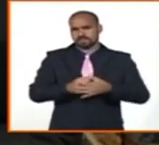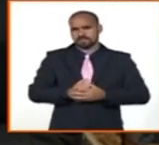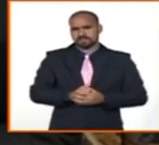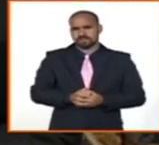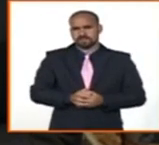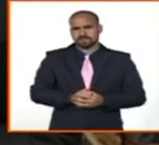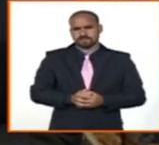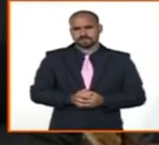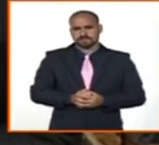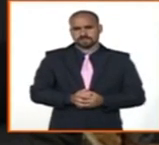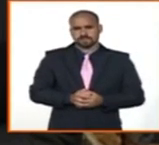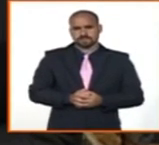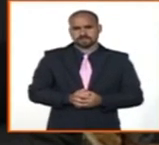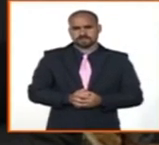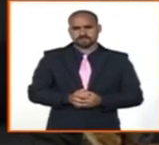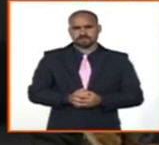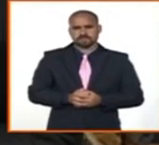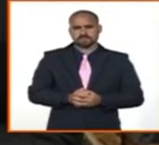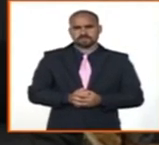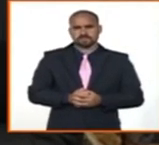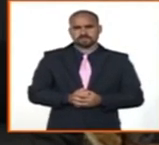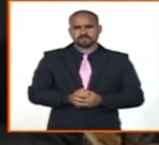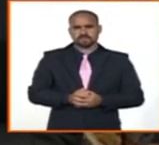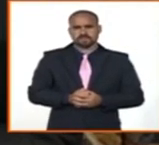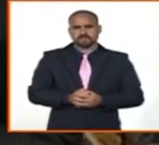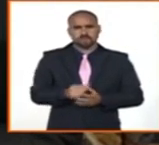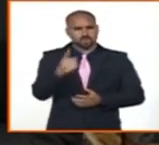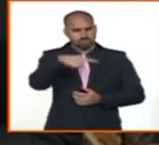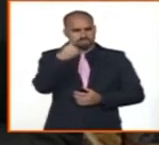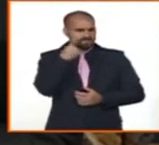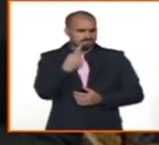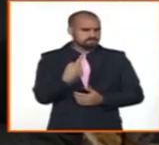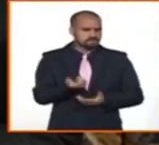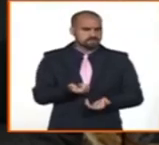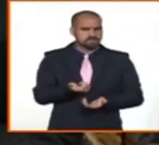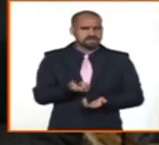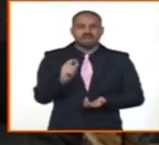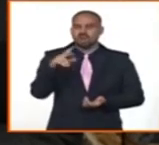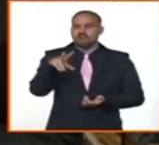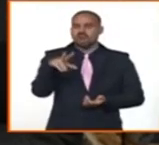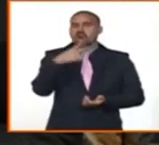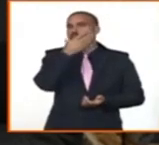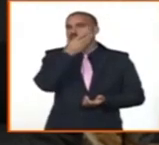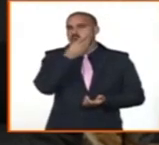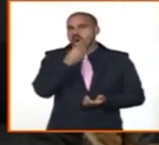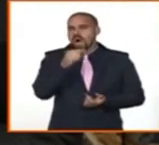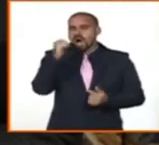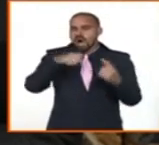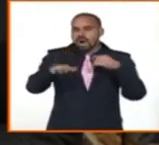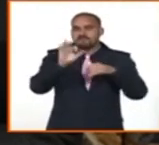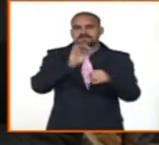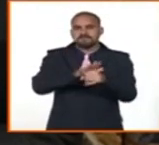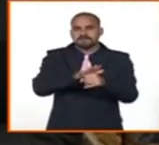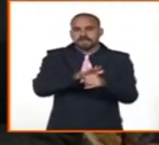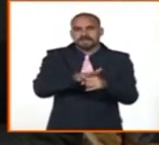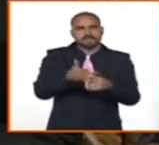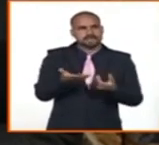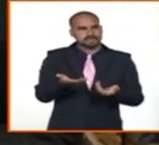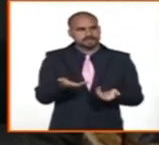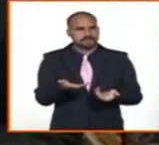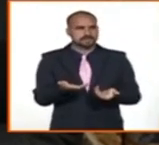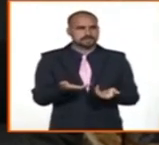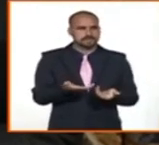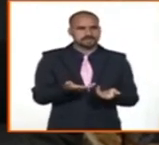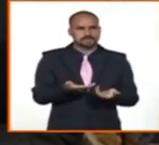que ustedes han apreciado que hay una nueva generación, es un proceso natural. En